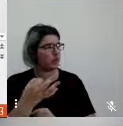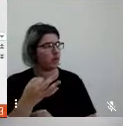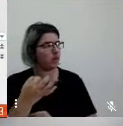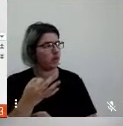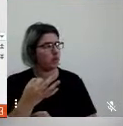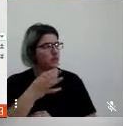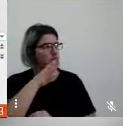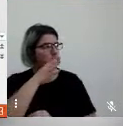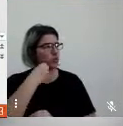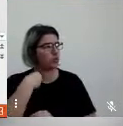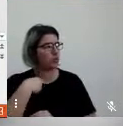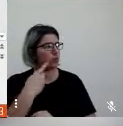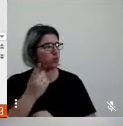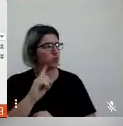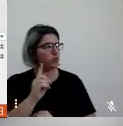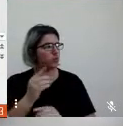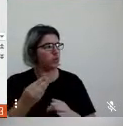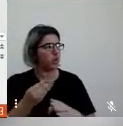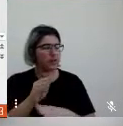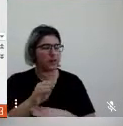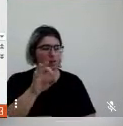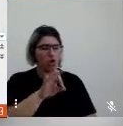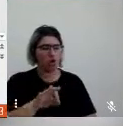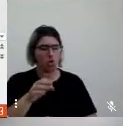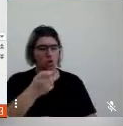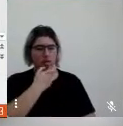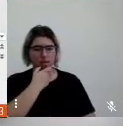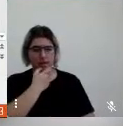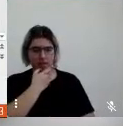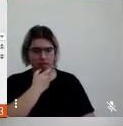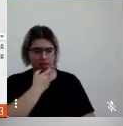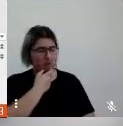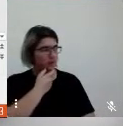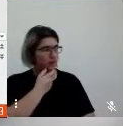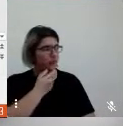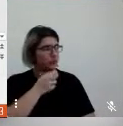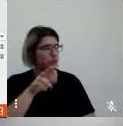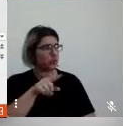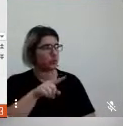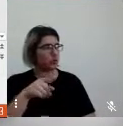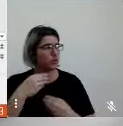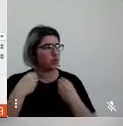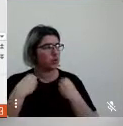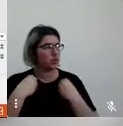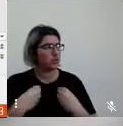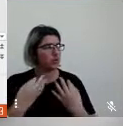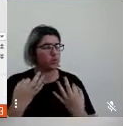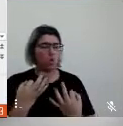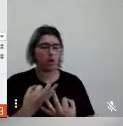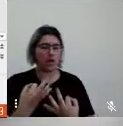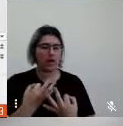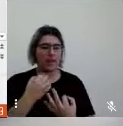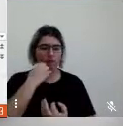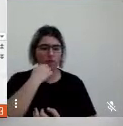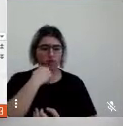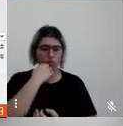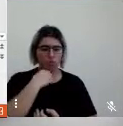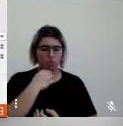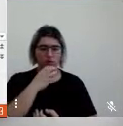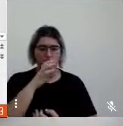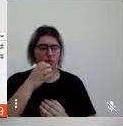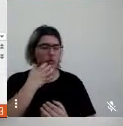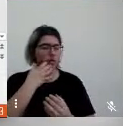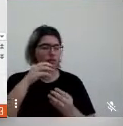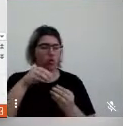el azúcar añadido o el azúcar de las galletas. No es lo mismo ese azúcar que la fructosa que contiene una naranja o un plátano o